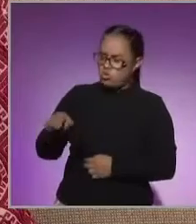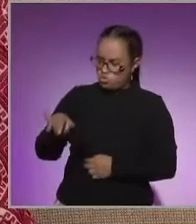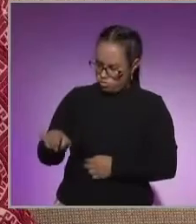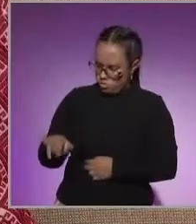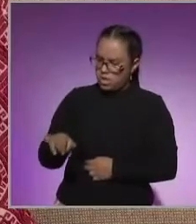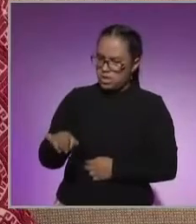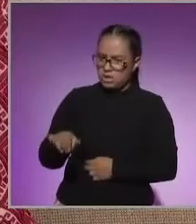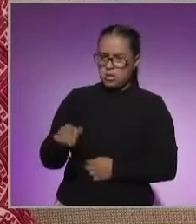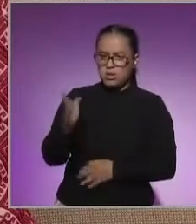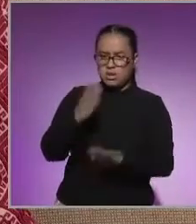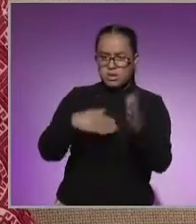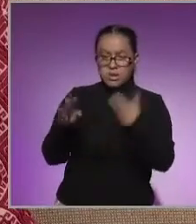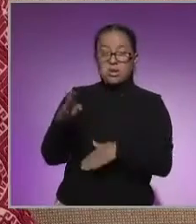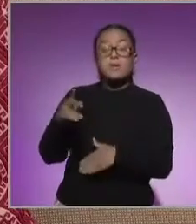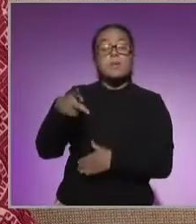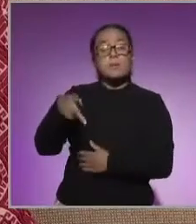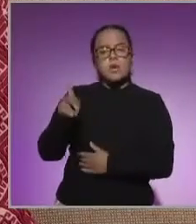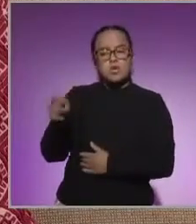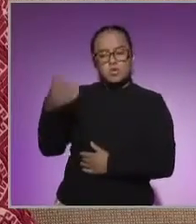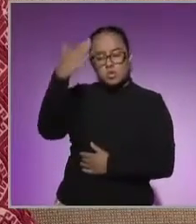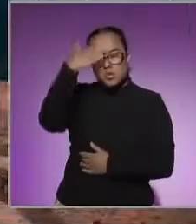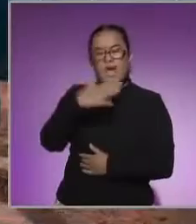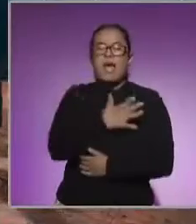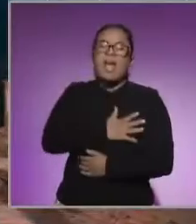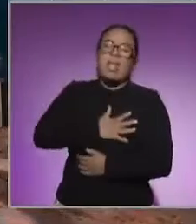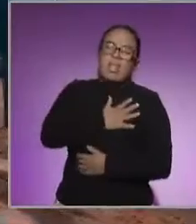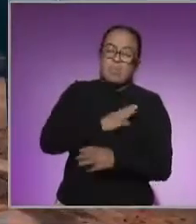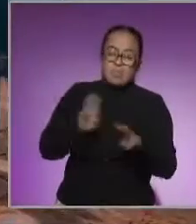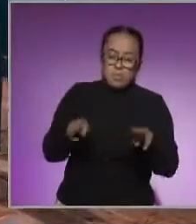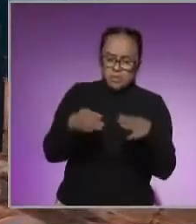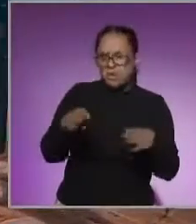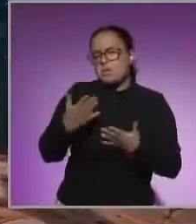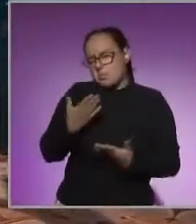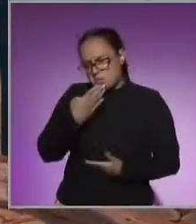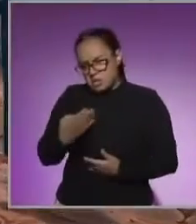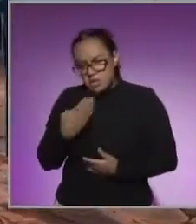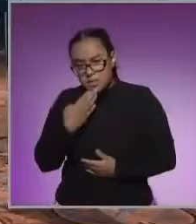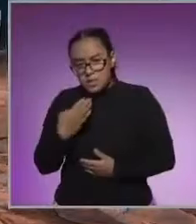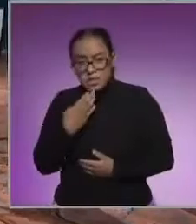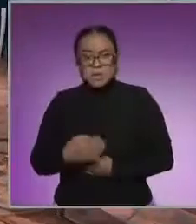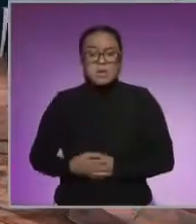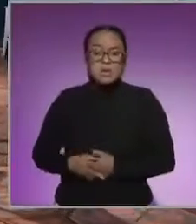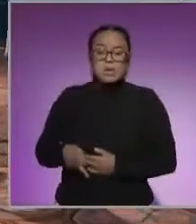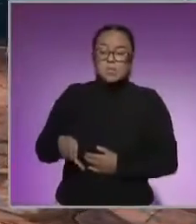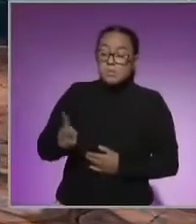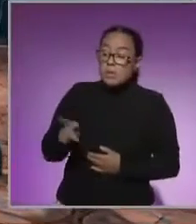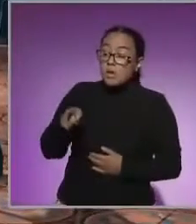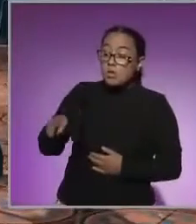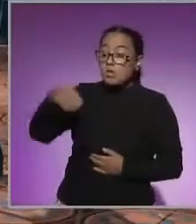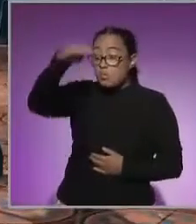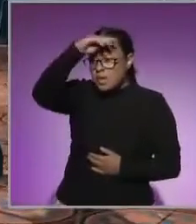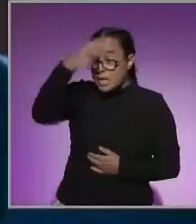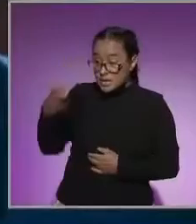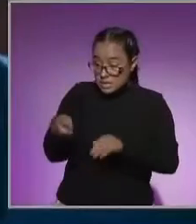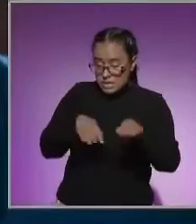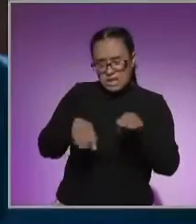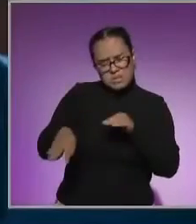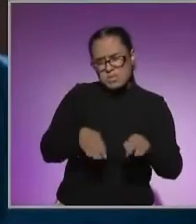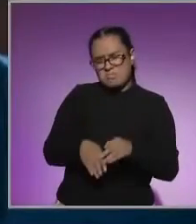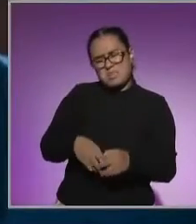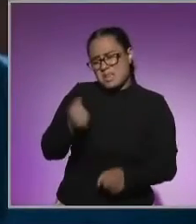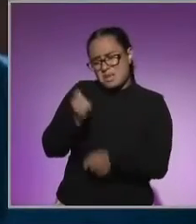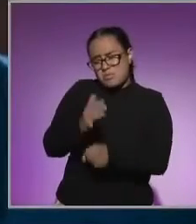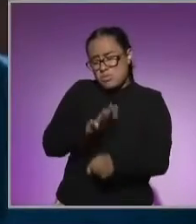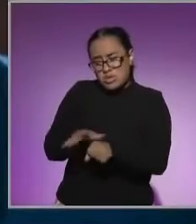parado pero sabes como hobby hacer música para ti está muy bien pero nunca hagas esto como un trabajo no hay ninguna